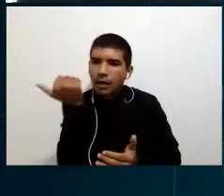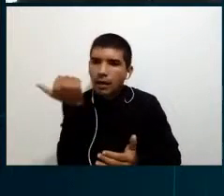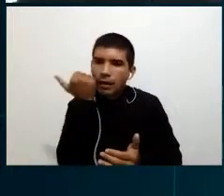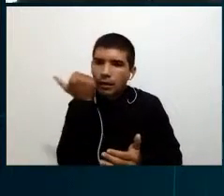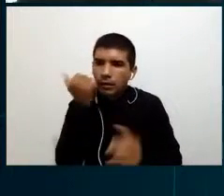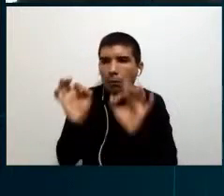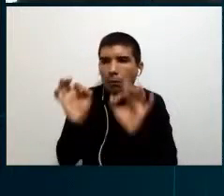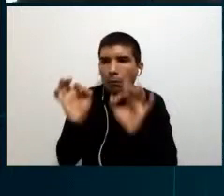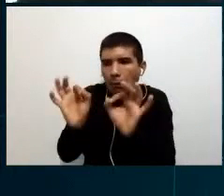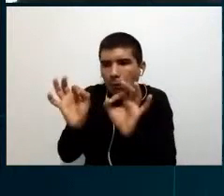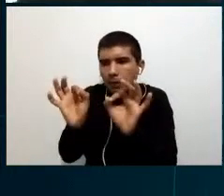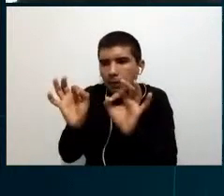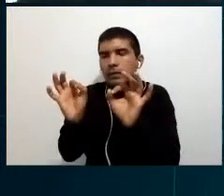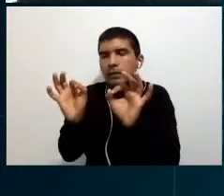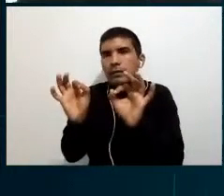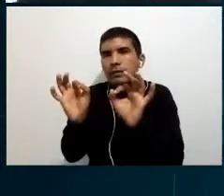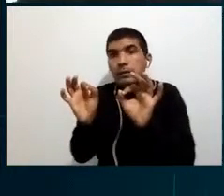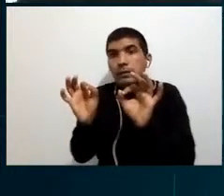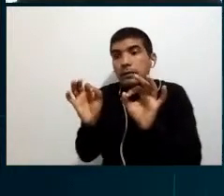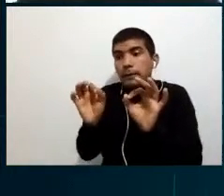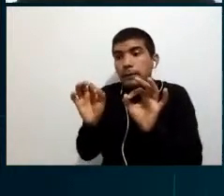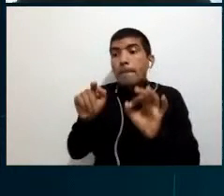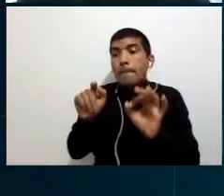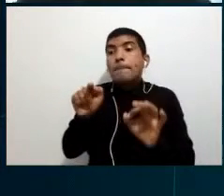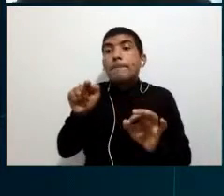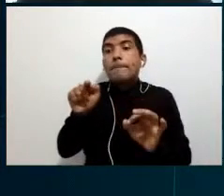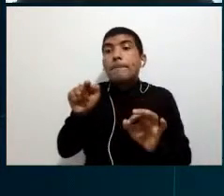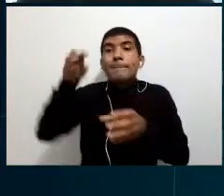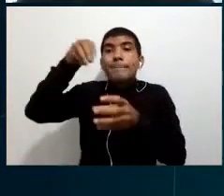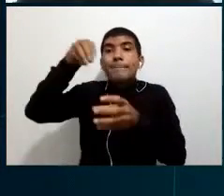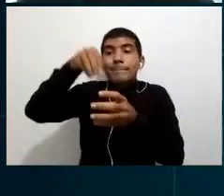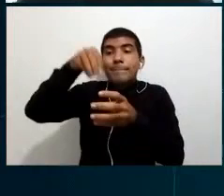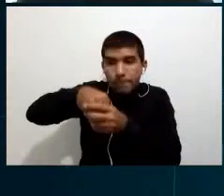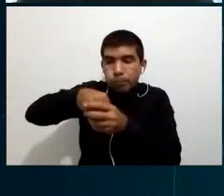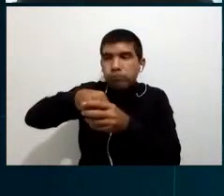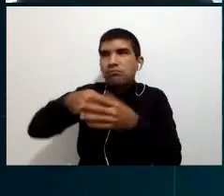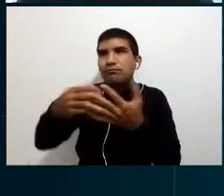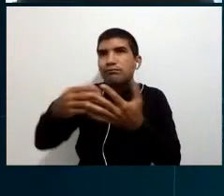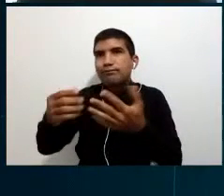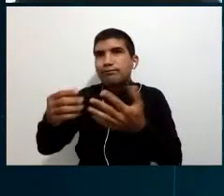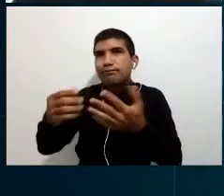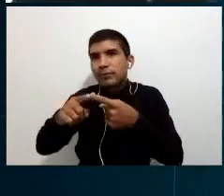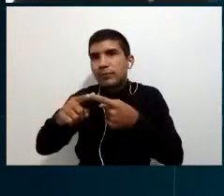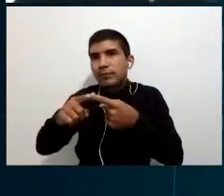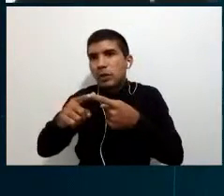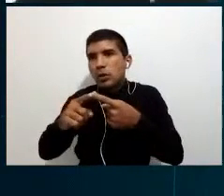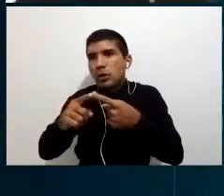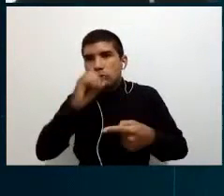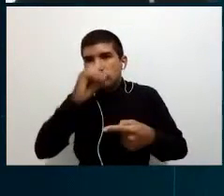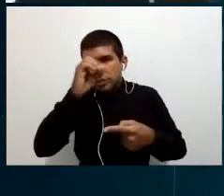carbono, oxígeno, monóxido de carbono y triclorometil.